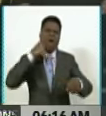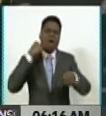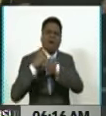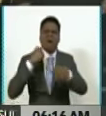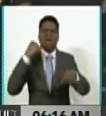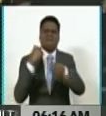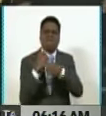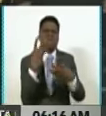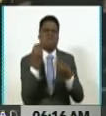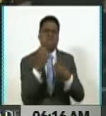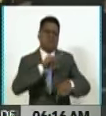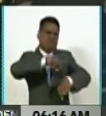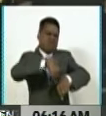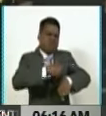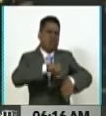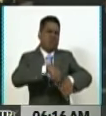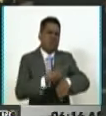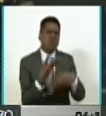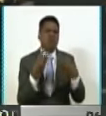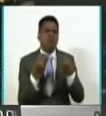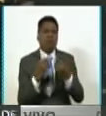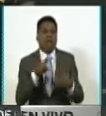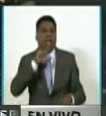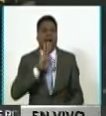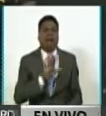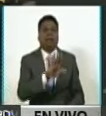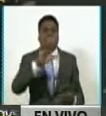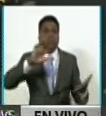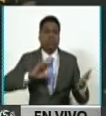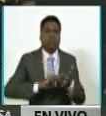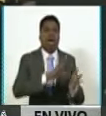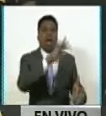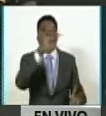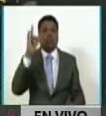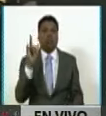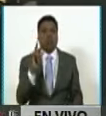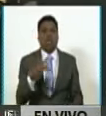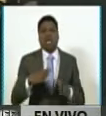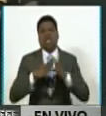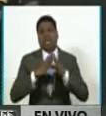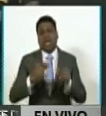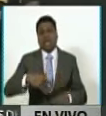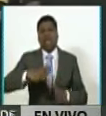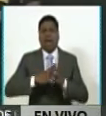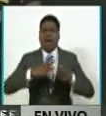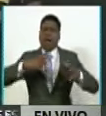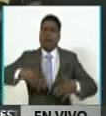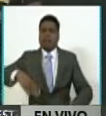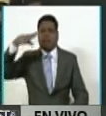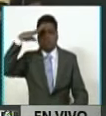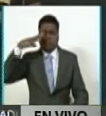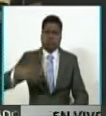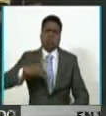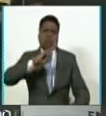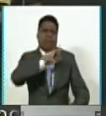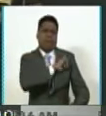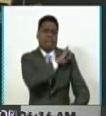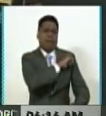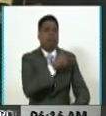Y de allí precisamente las virtudes y las glorias de este insigne soldado que demostró ser